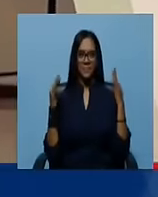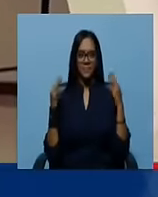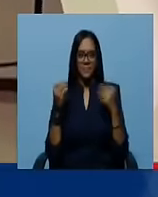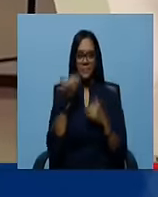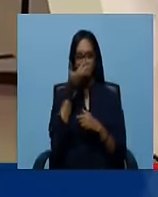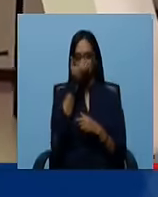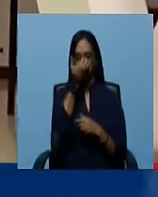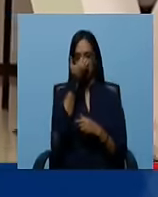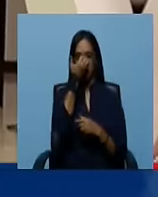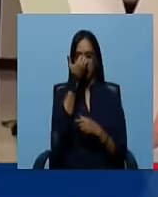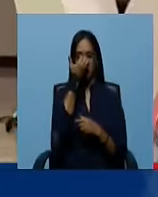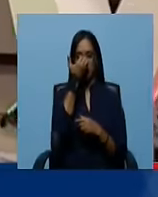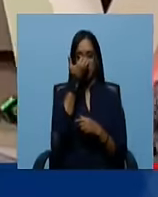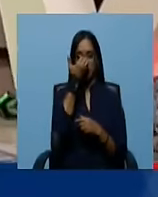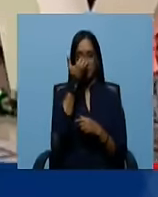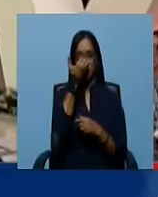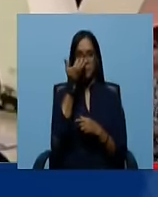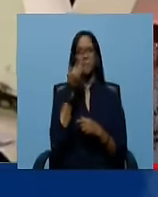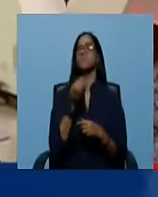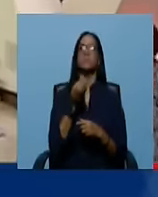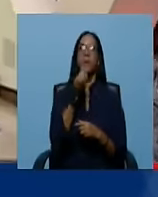Es una maravilla.